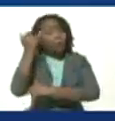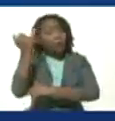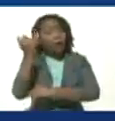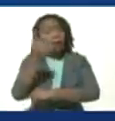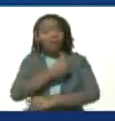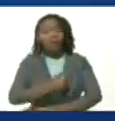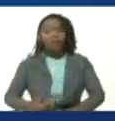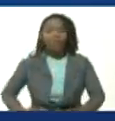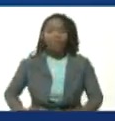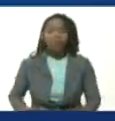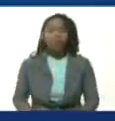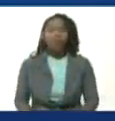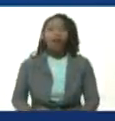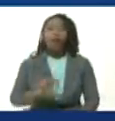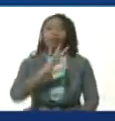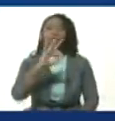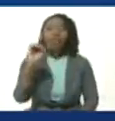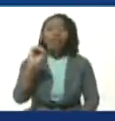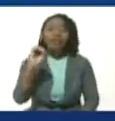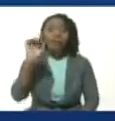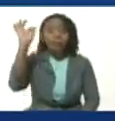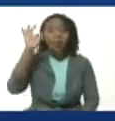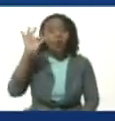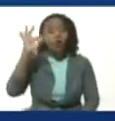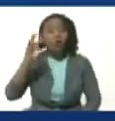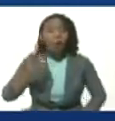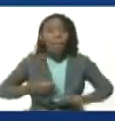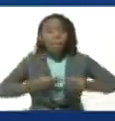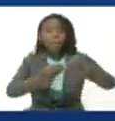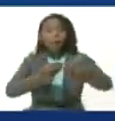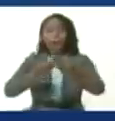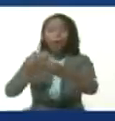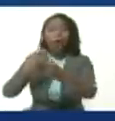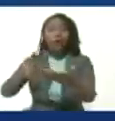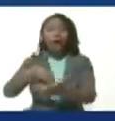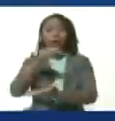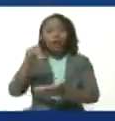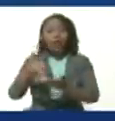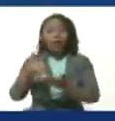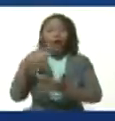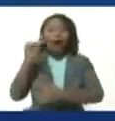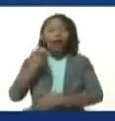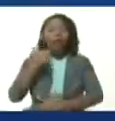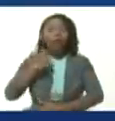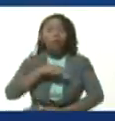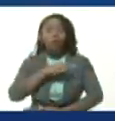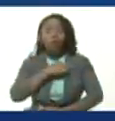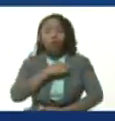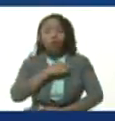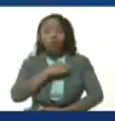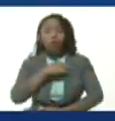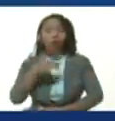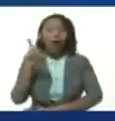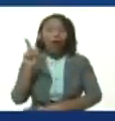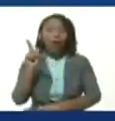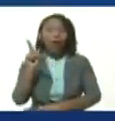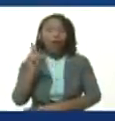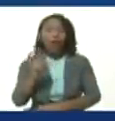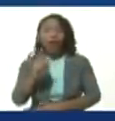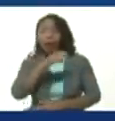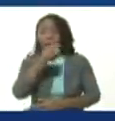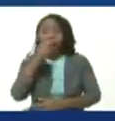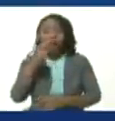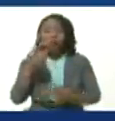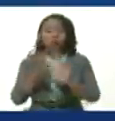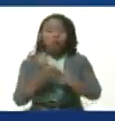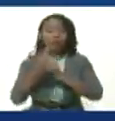presidente, el 30% de la distribución nacional la llevamos nosotros a nivel de droguería Nena. Correcto. Tenemos